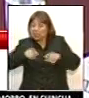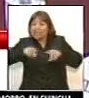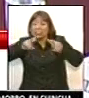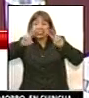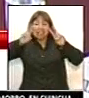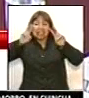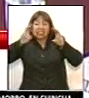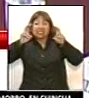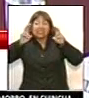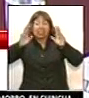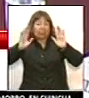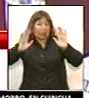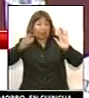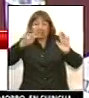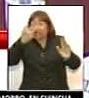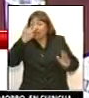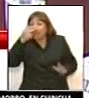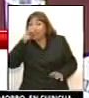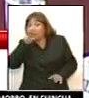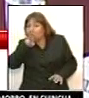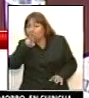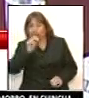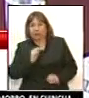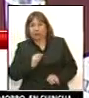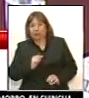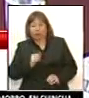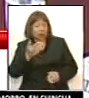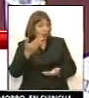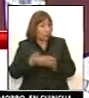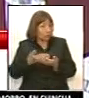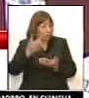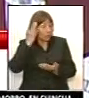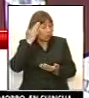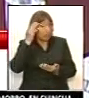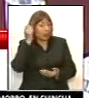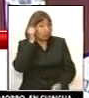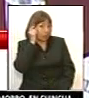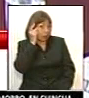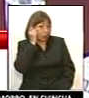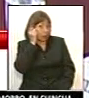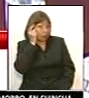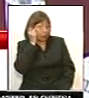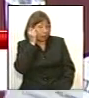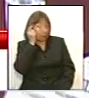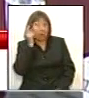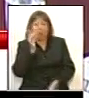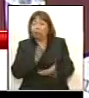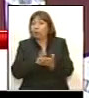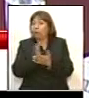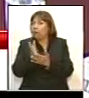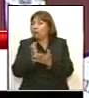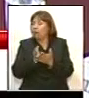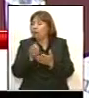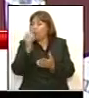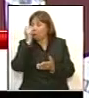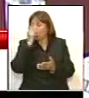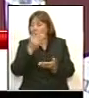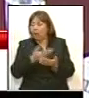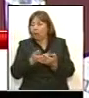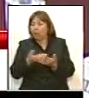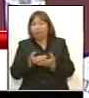Yo creo que hay que verlo desde esa manera. Ahora bien, entendiendo este proceso migratorio y entendiendo cómo